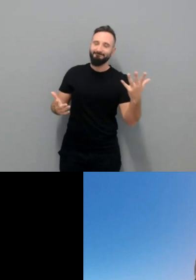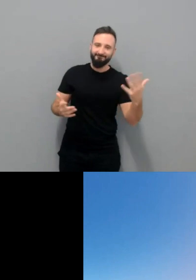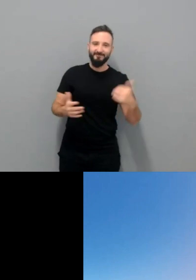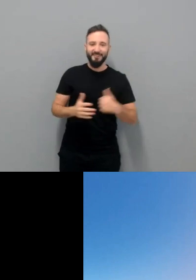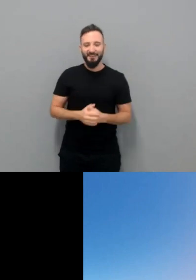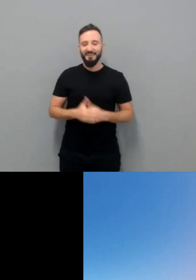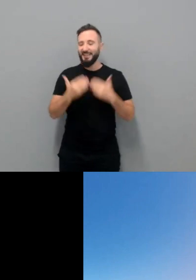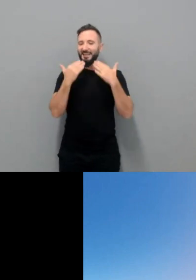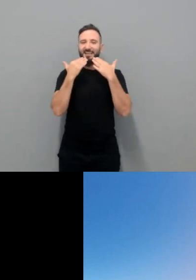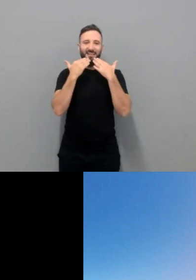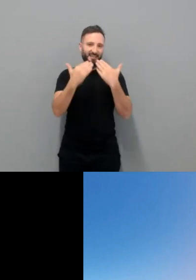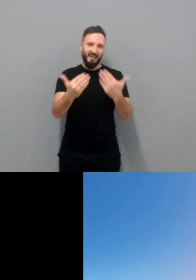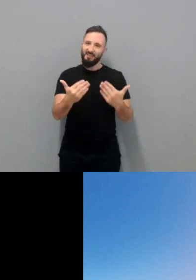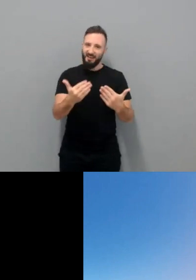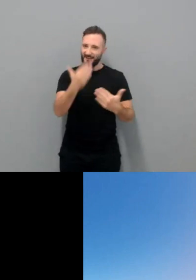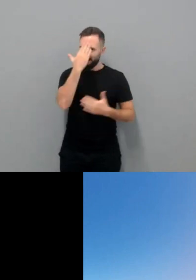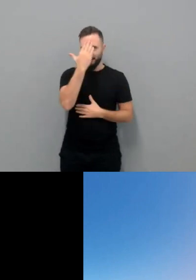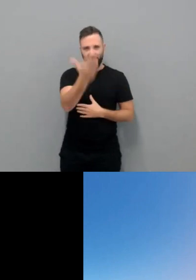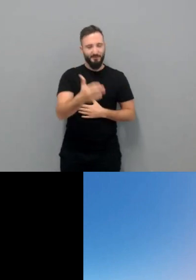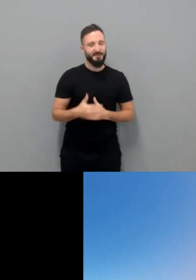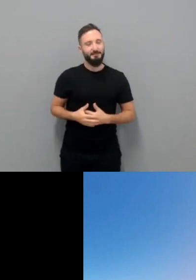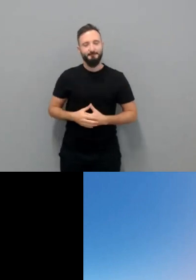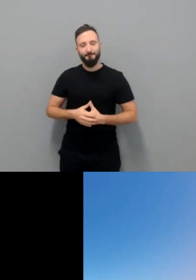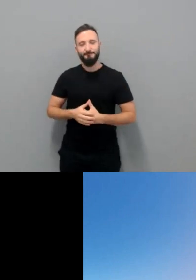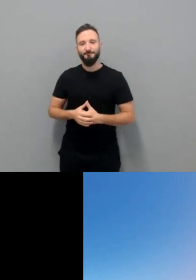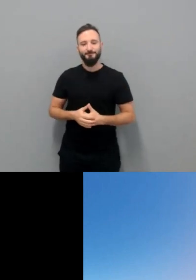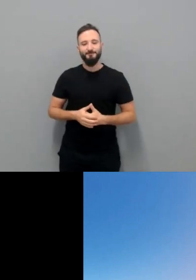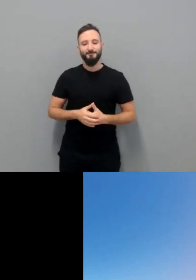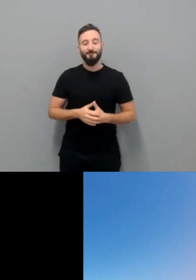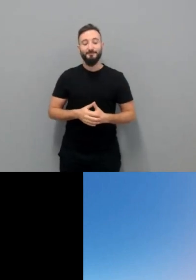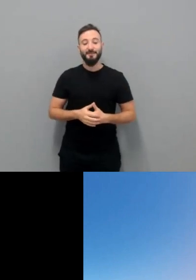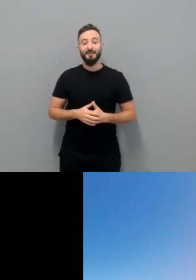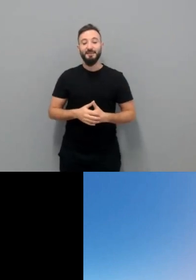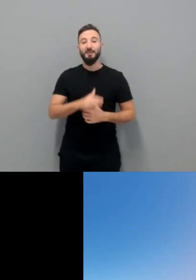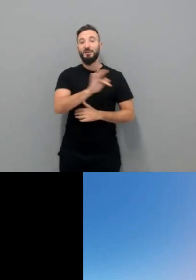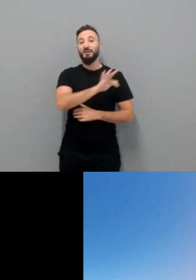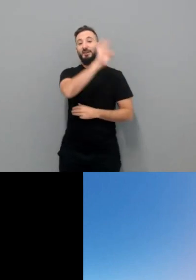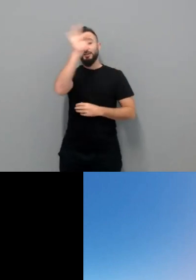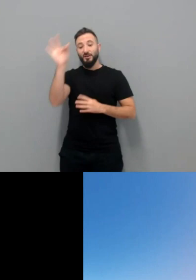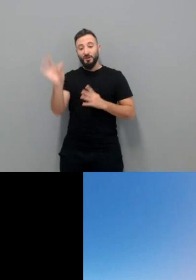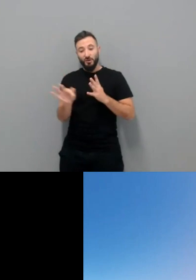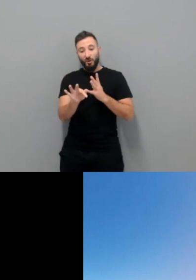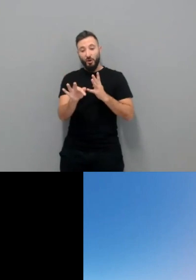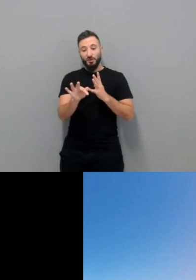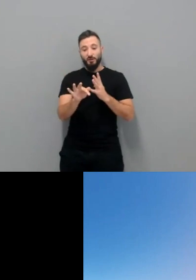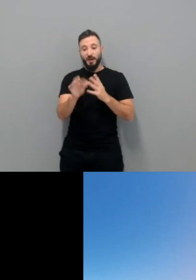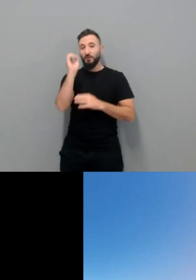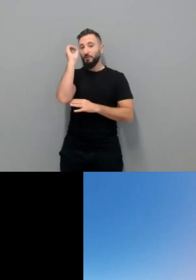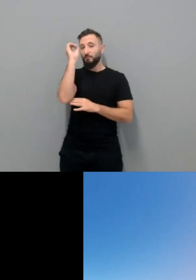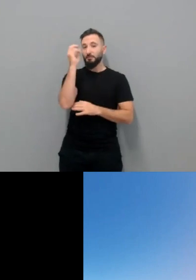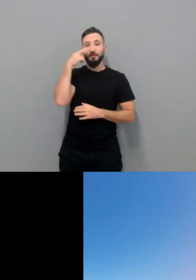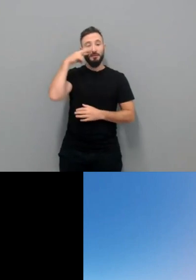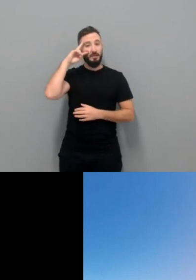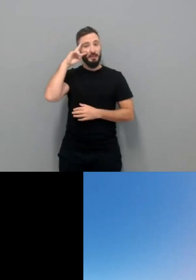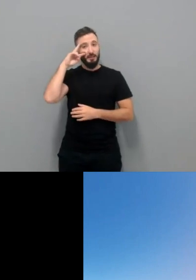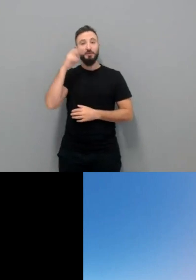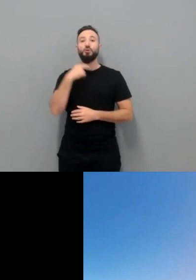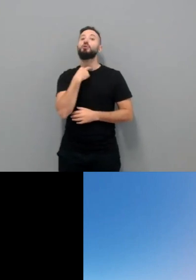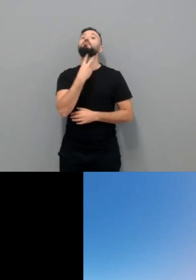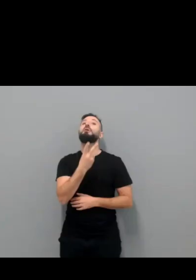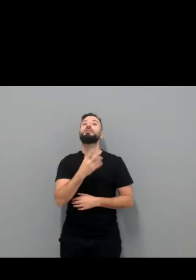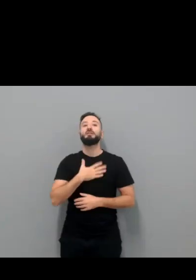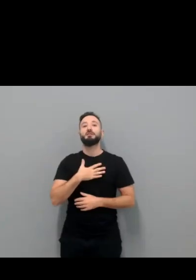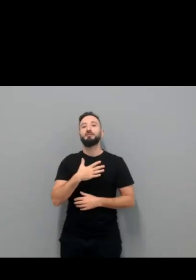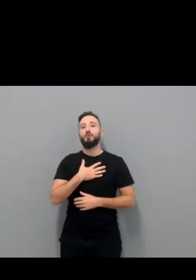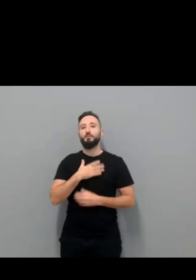Y gracias de corazón. Y siguiendo con estos testimonios de voz propia,